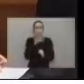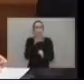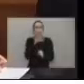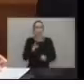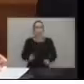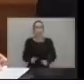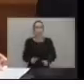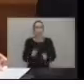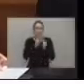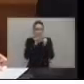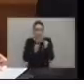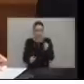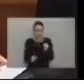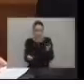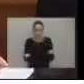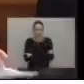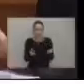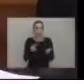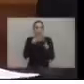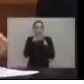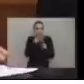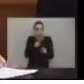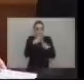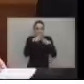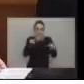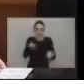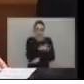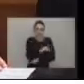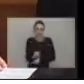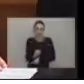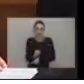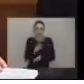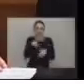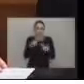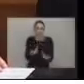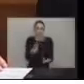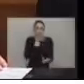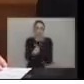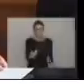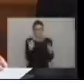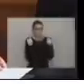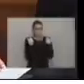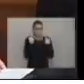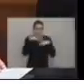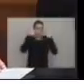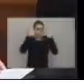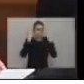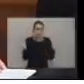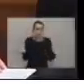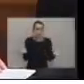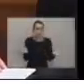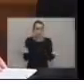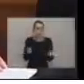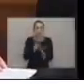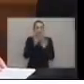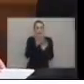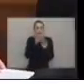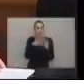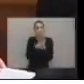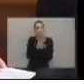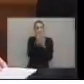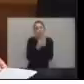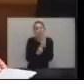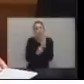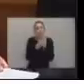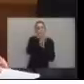ahí están las décimas de diferencia. Busquen mí esa responsabilidad. No obstante, los datos del segundo semestre fueron mejores que